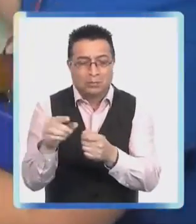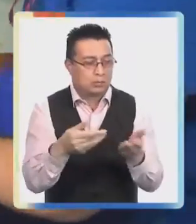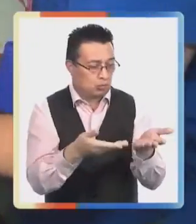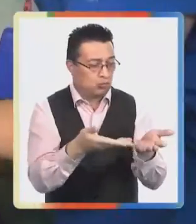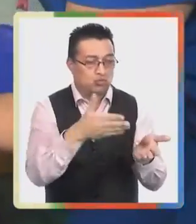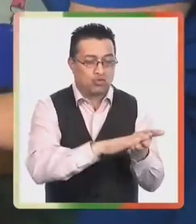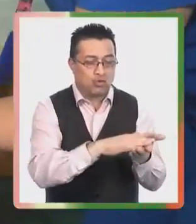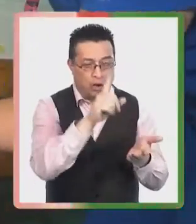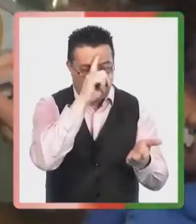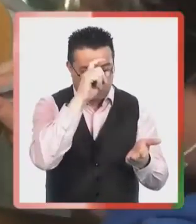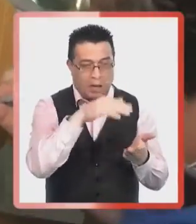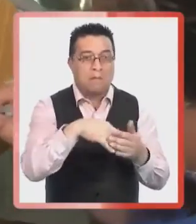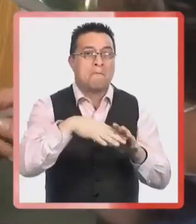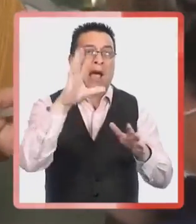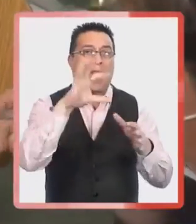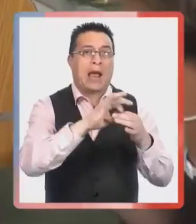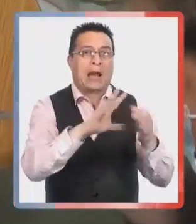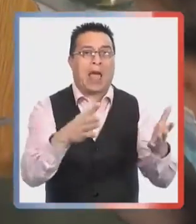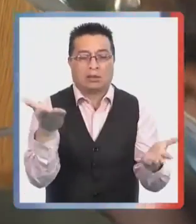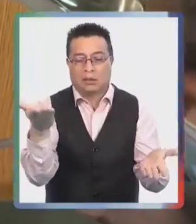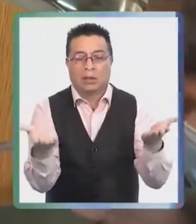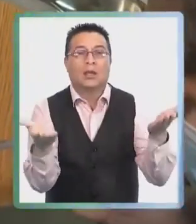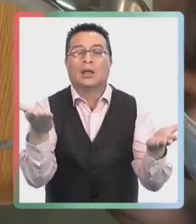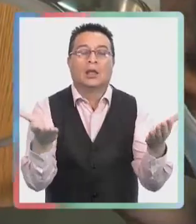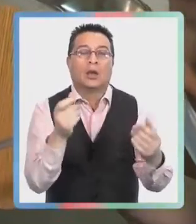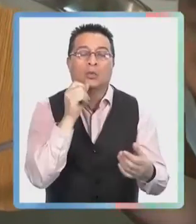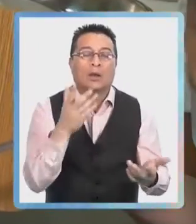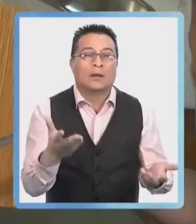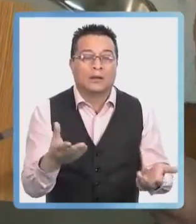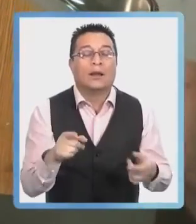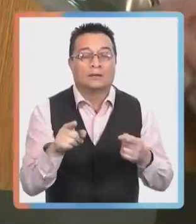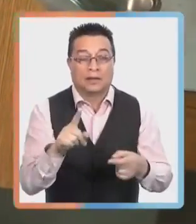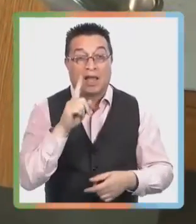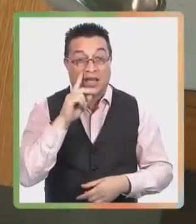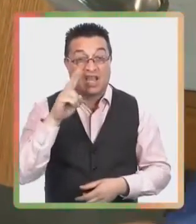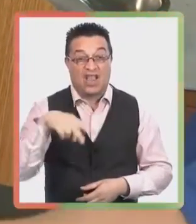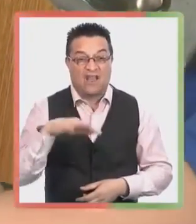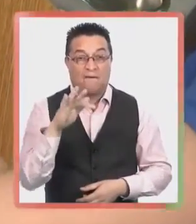con la muerte, con la hospitalización. Con la vacuna de la influenza,